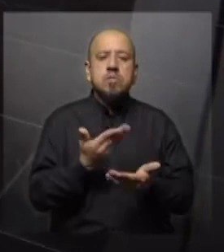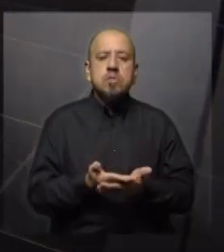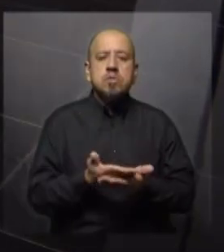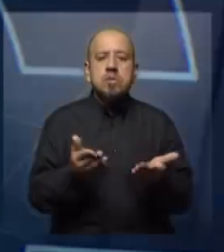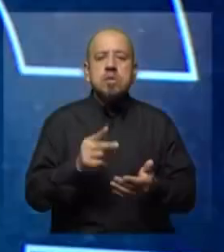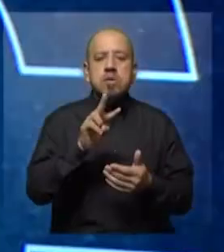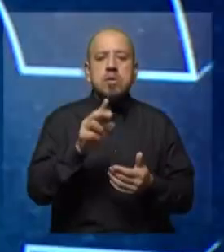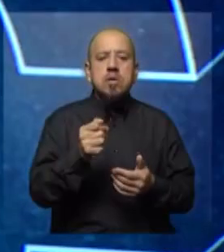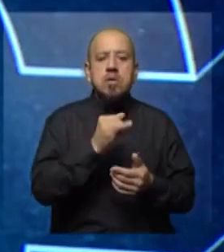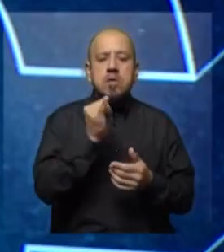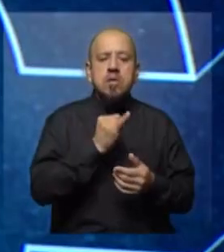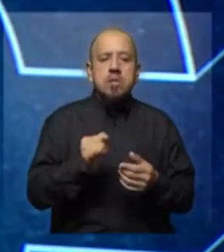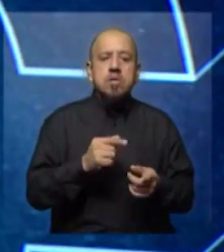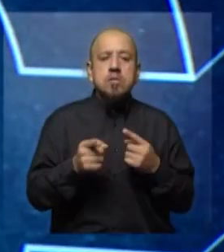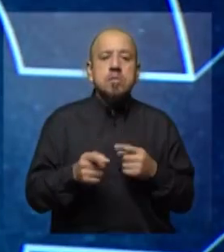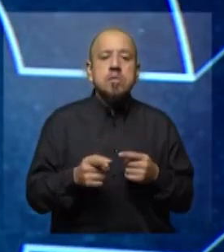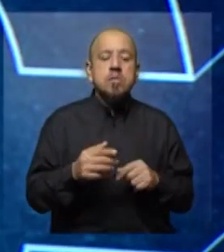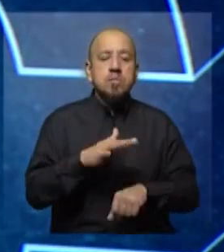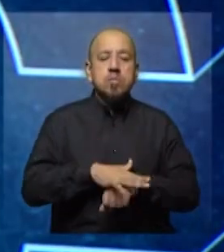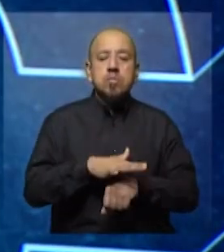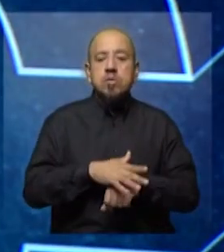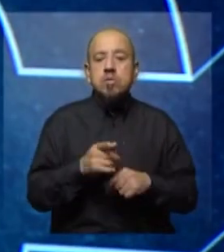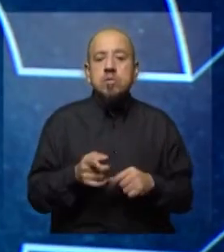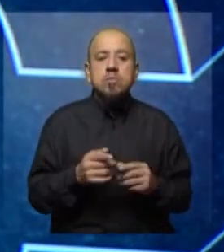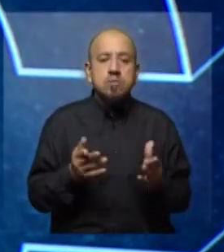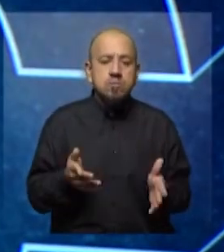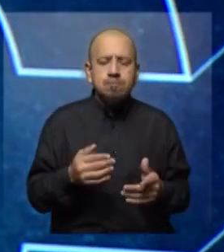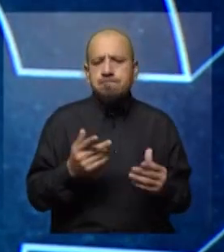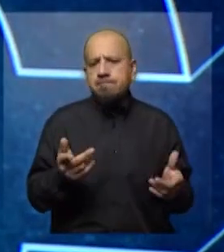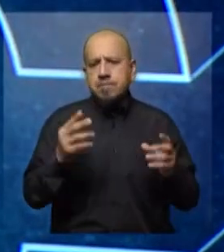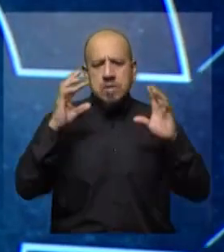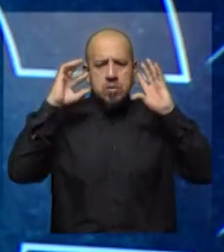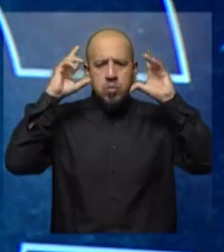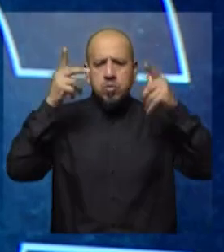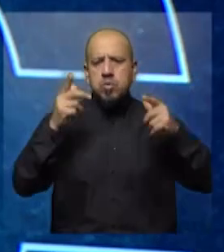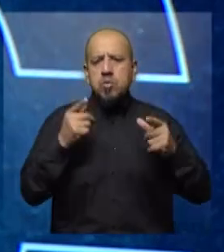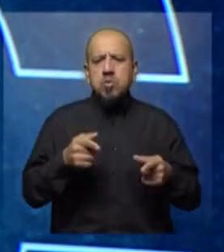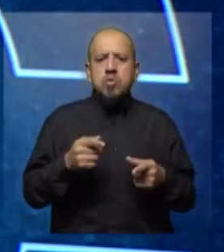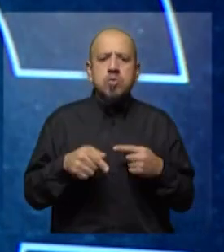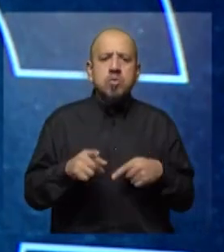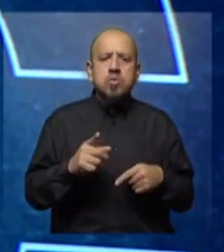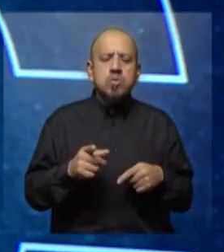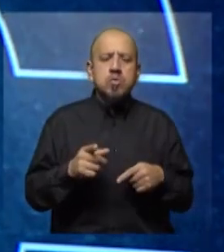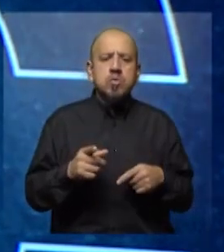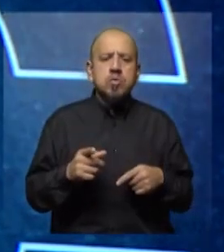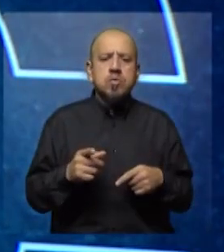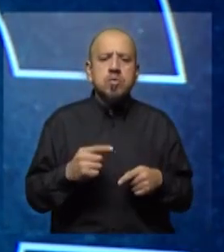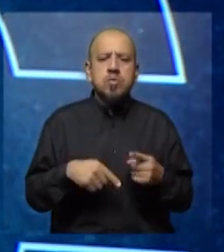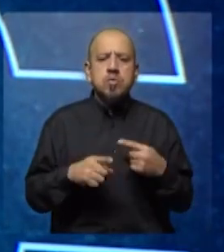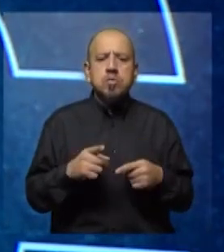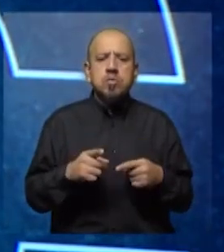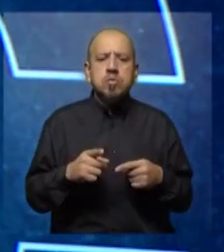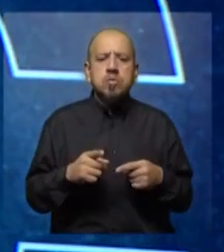el de abajo Ferreira que para la época fue revolucionario e incluso Más allá de fronteras